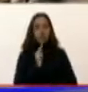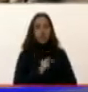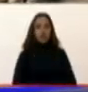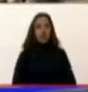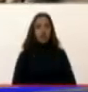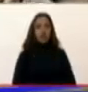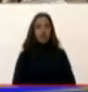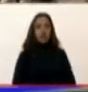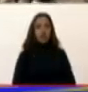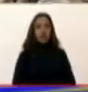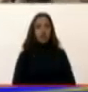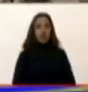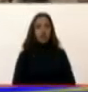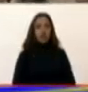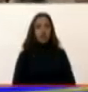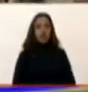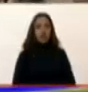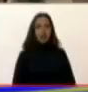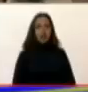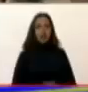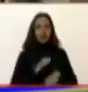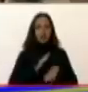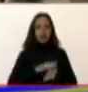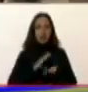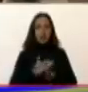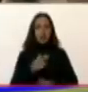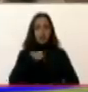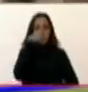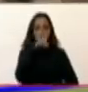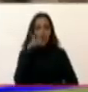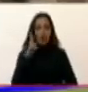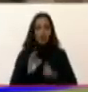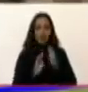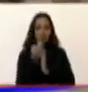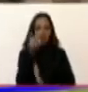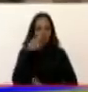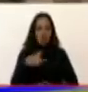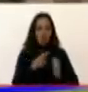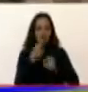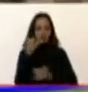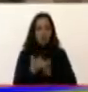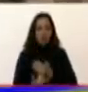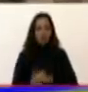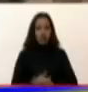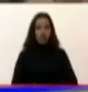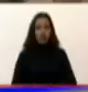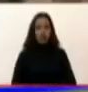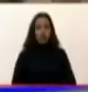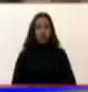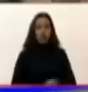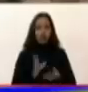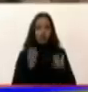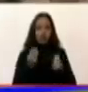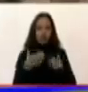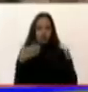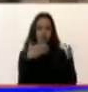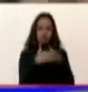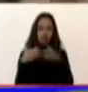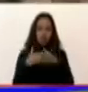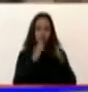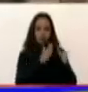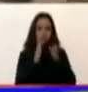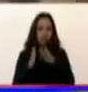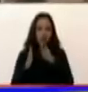por ser el padre fundador de este proyecto, en el que muchas organizaciones se van